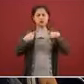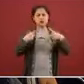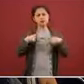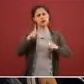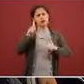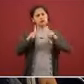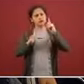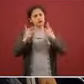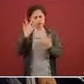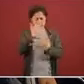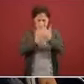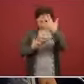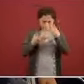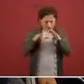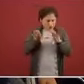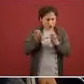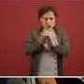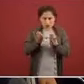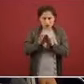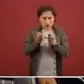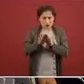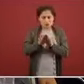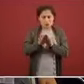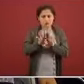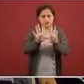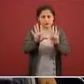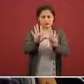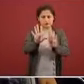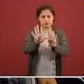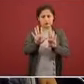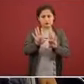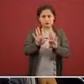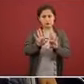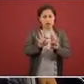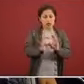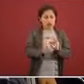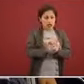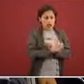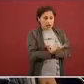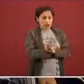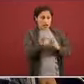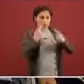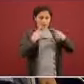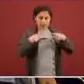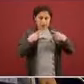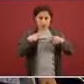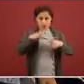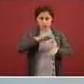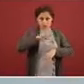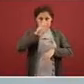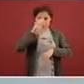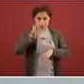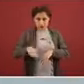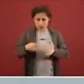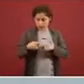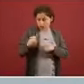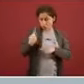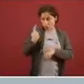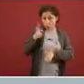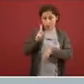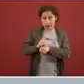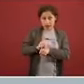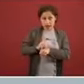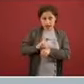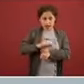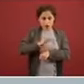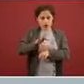si de un día para otro aparecían pocas personas que habían perdido la vida en las últimas 24 horas, el cambio de